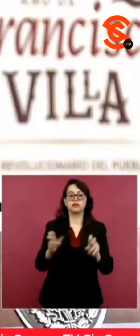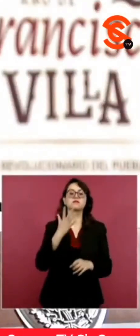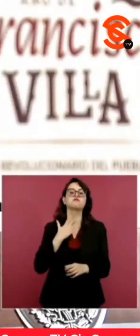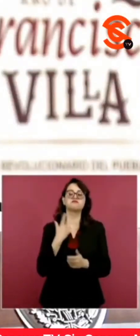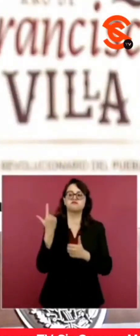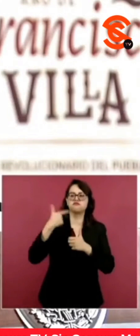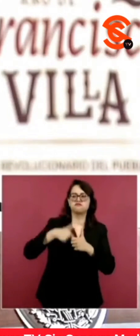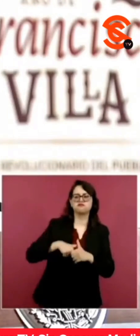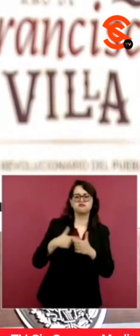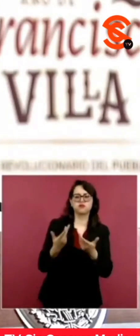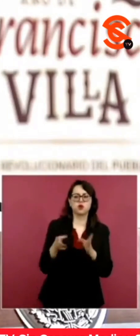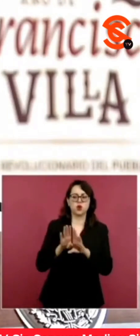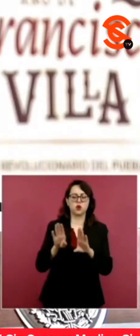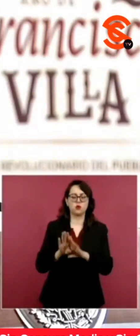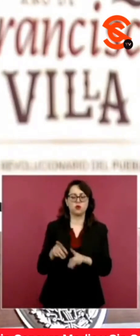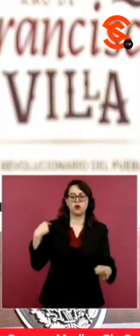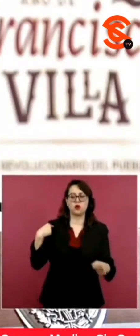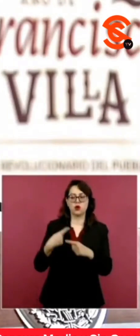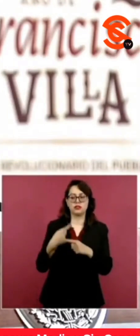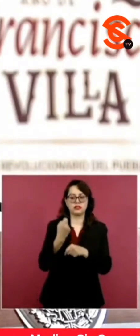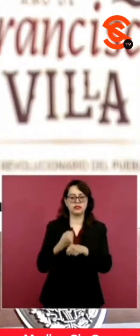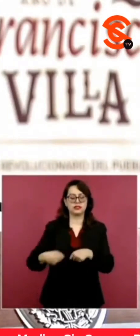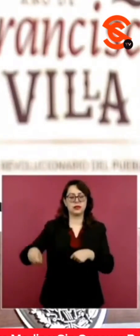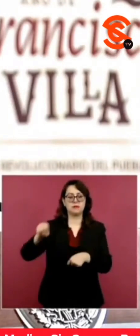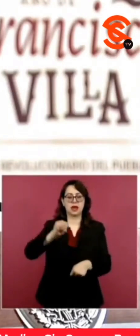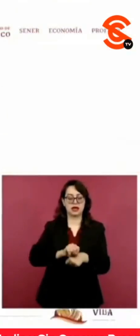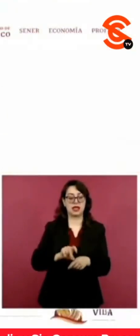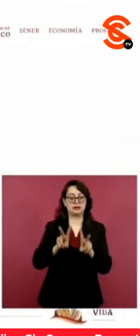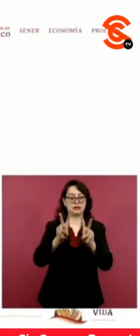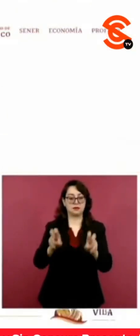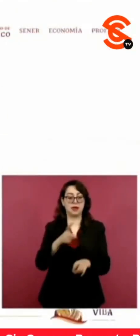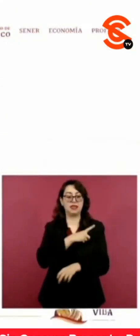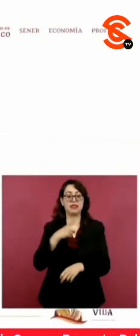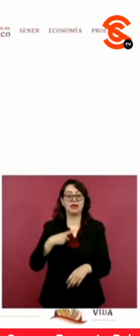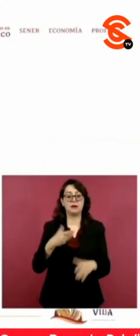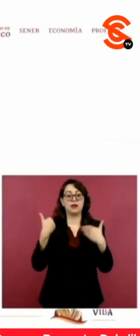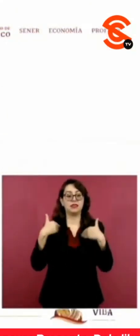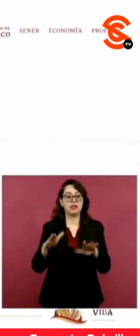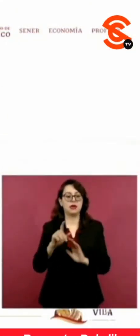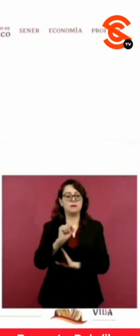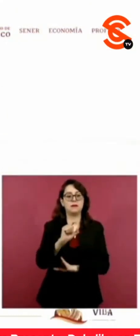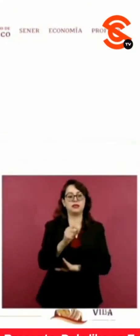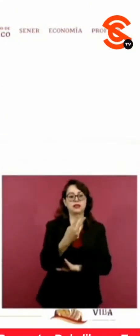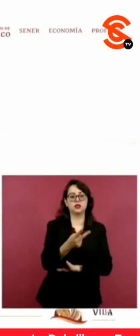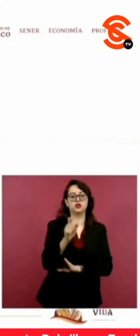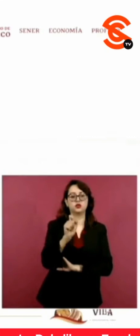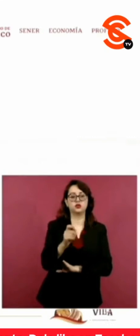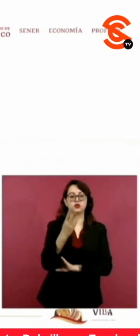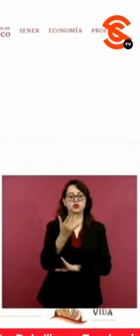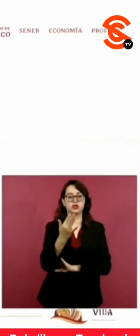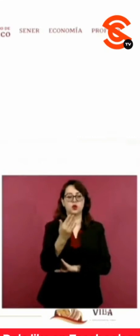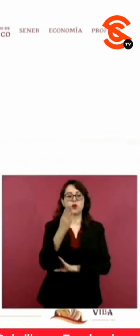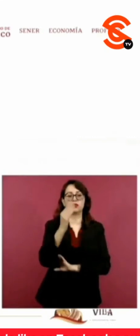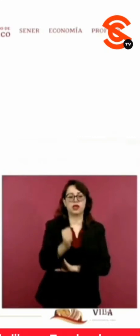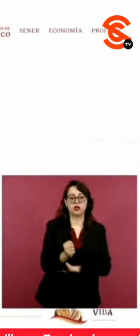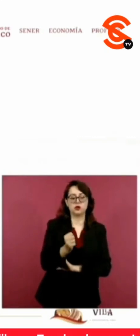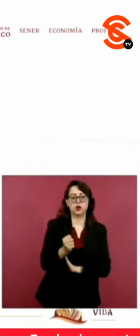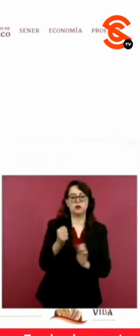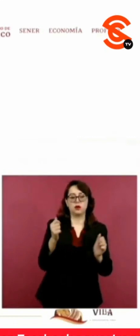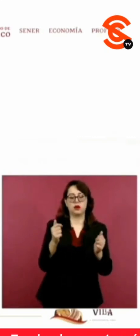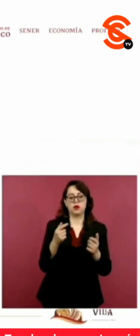de la gasolina regular la semana pasada fue de 22 pesos 59 centavos el litro, el de la